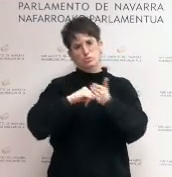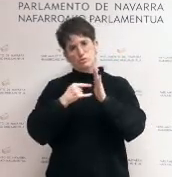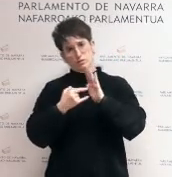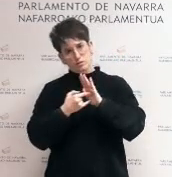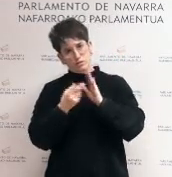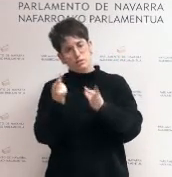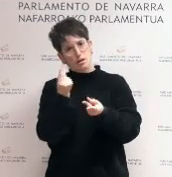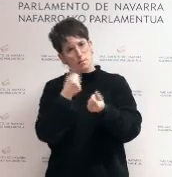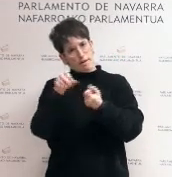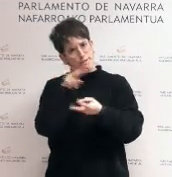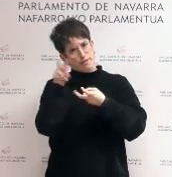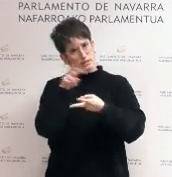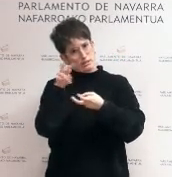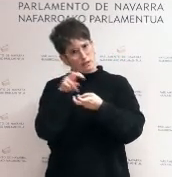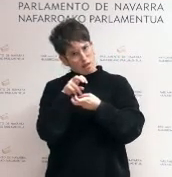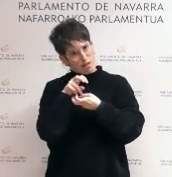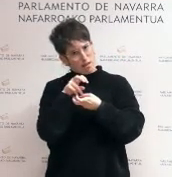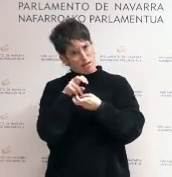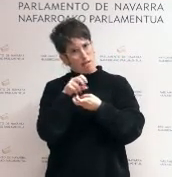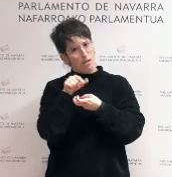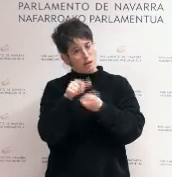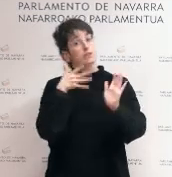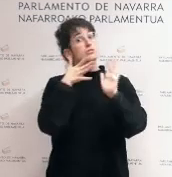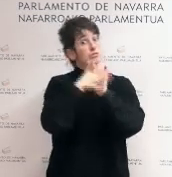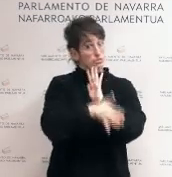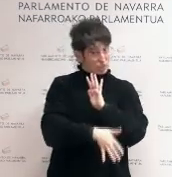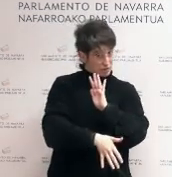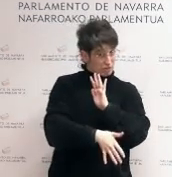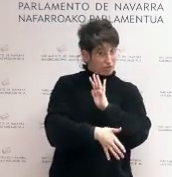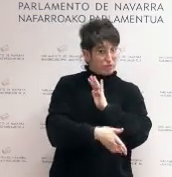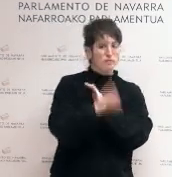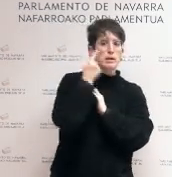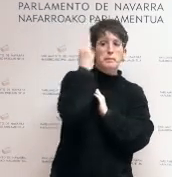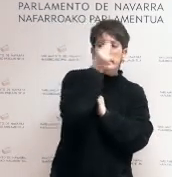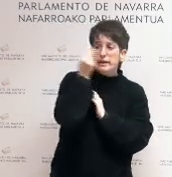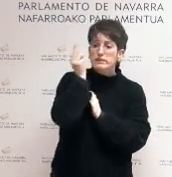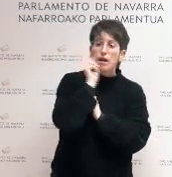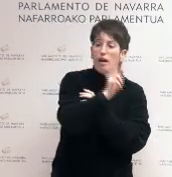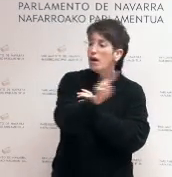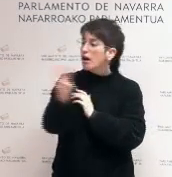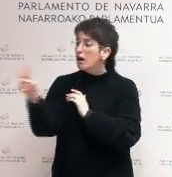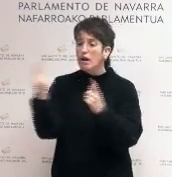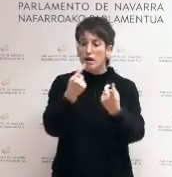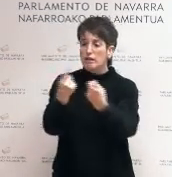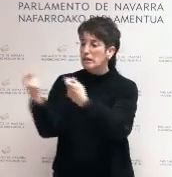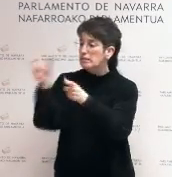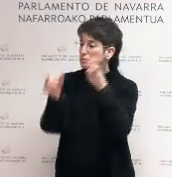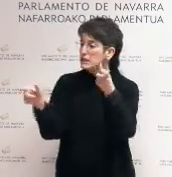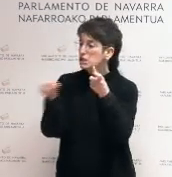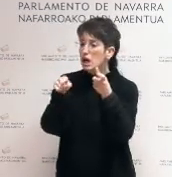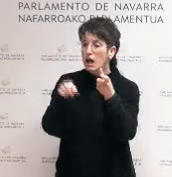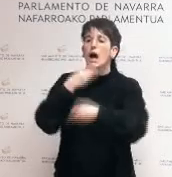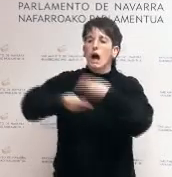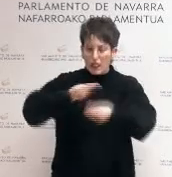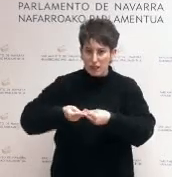la foralidad y el autogobierno al servicio de los intereses de las personas, y no como ocurre ahora, que hacen uso de